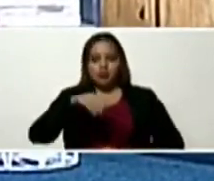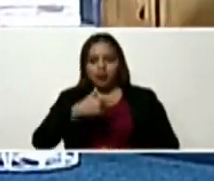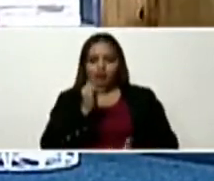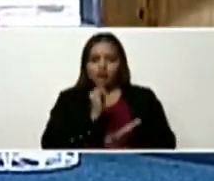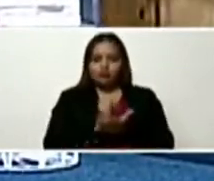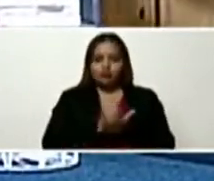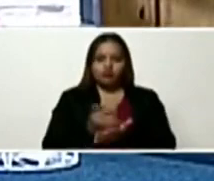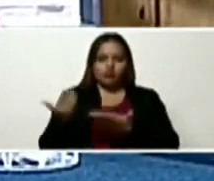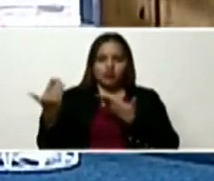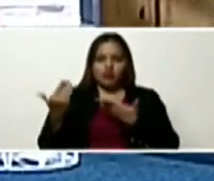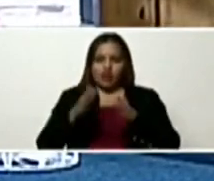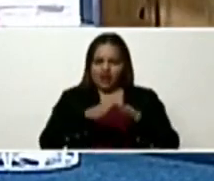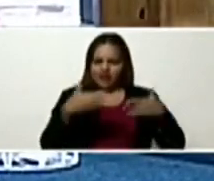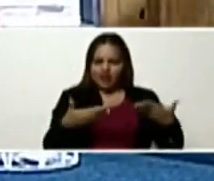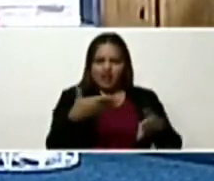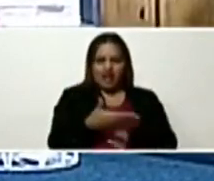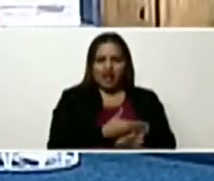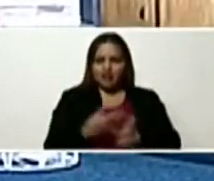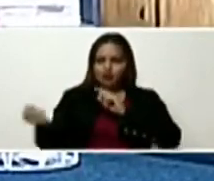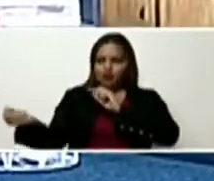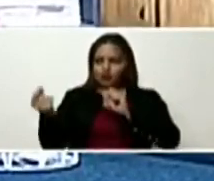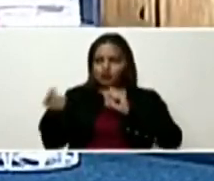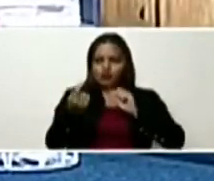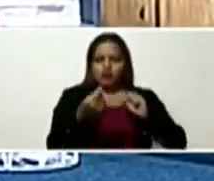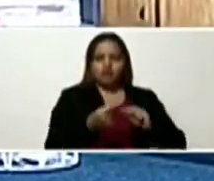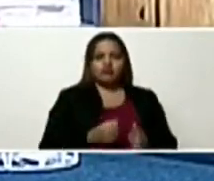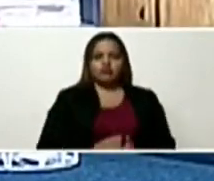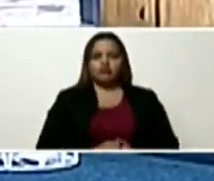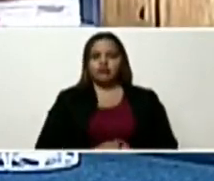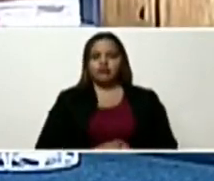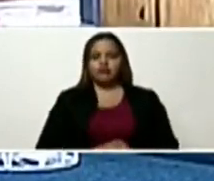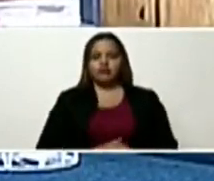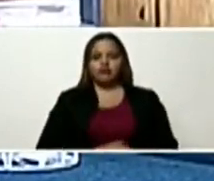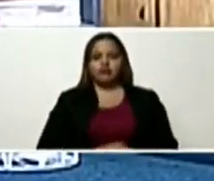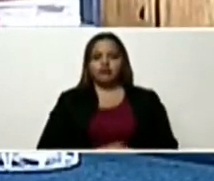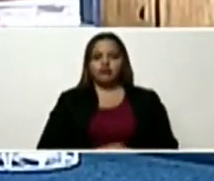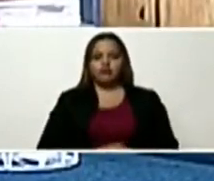ayudarme a abrirla, por favor, antes de comentarla.